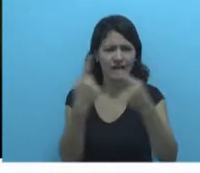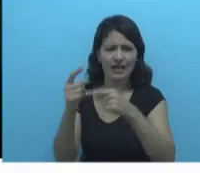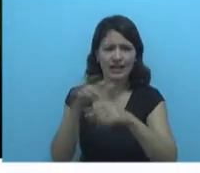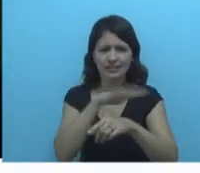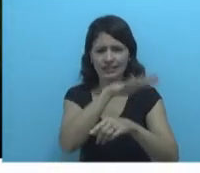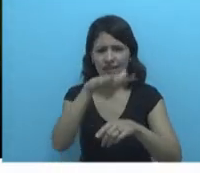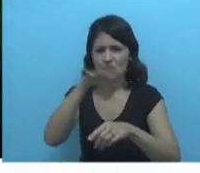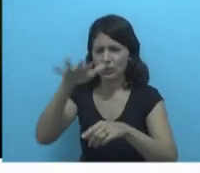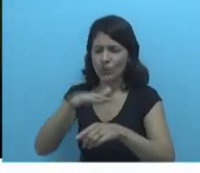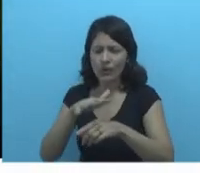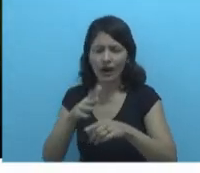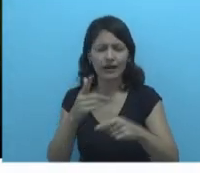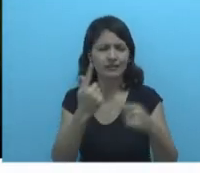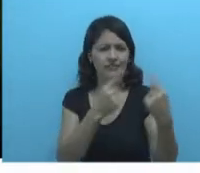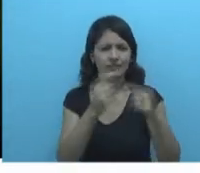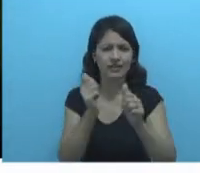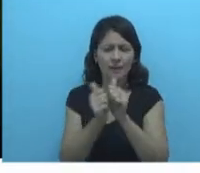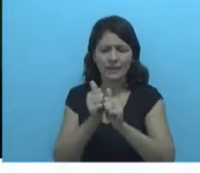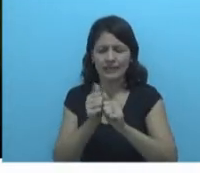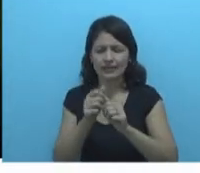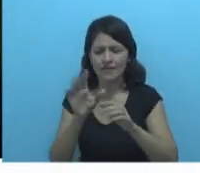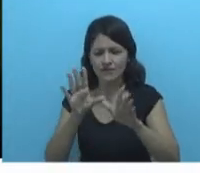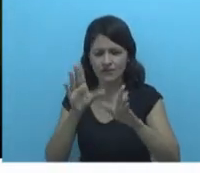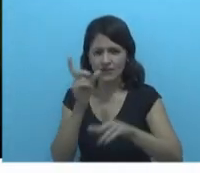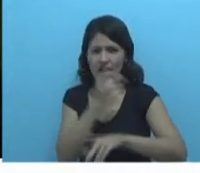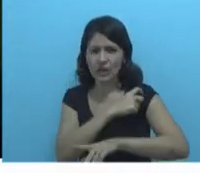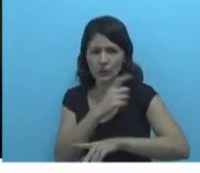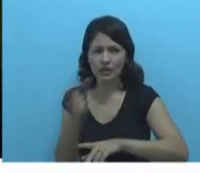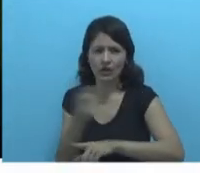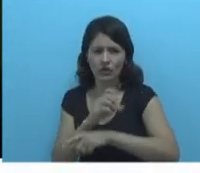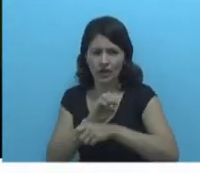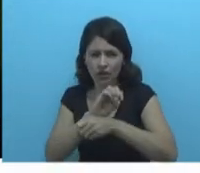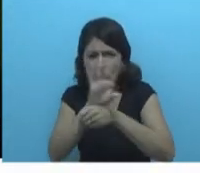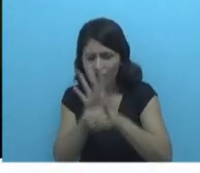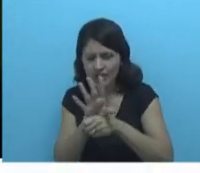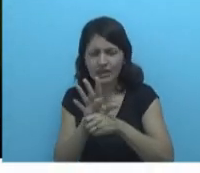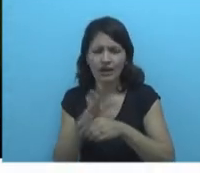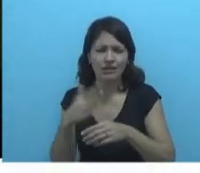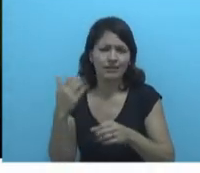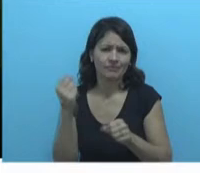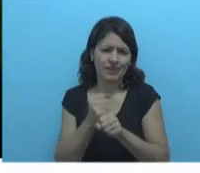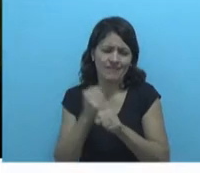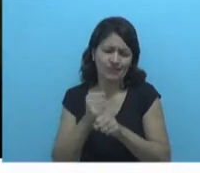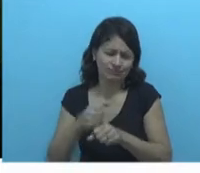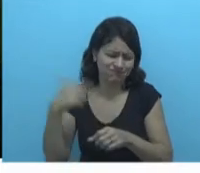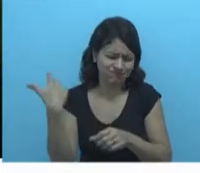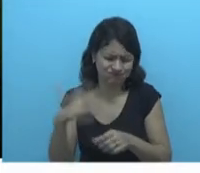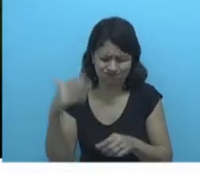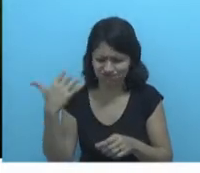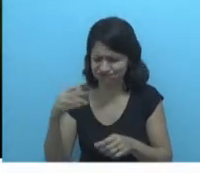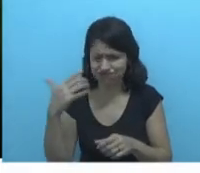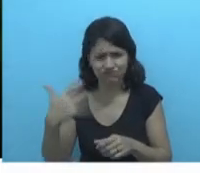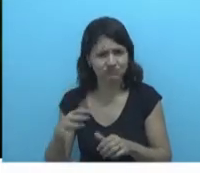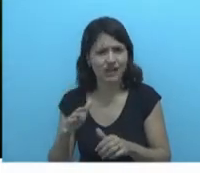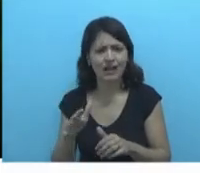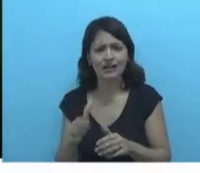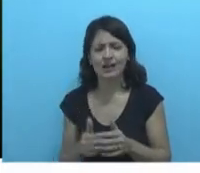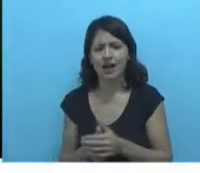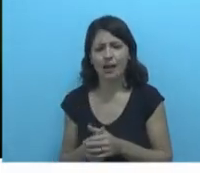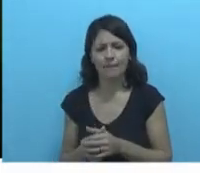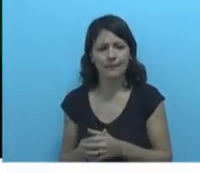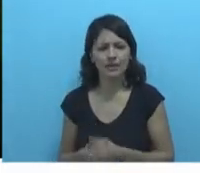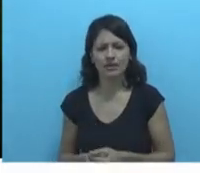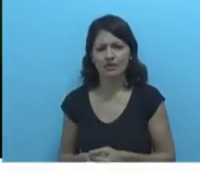plataformas para tener resultados como los que tuvieron en un tiempo absolutamente